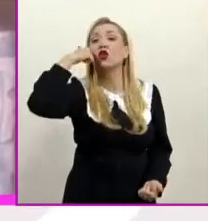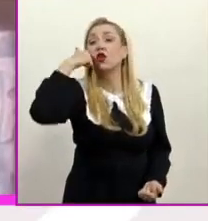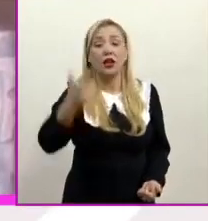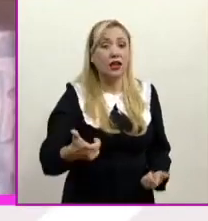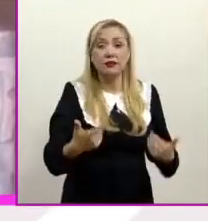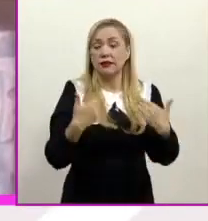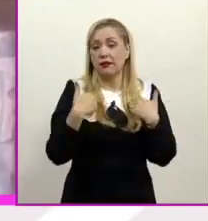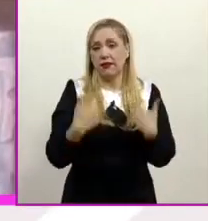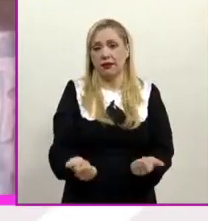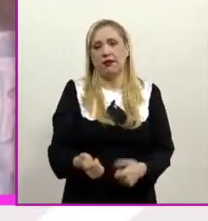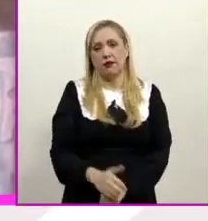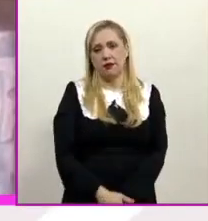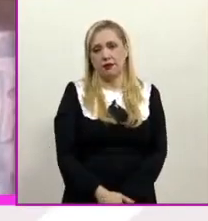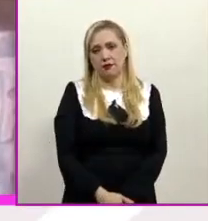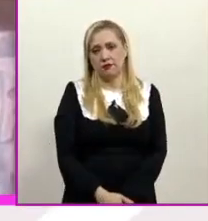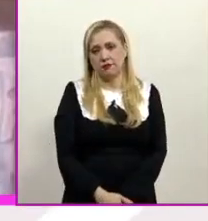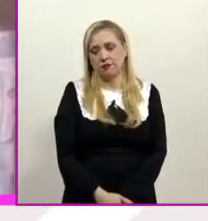entender,